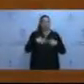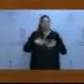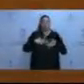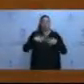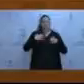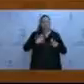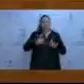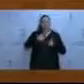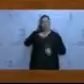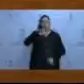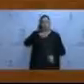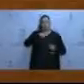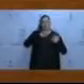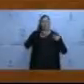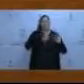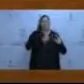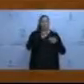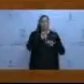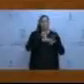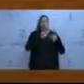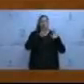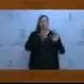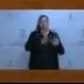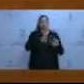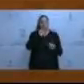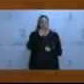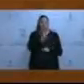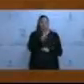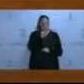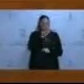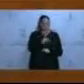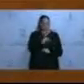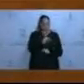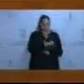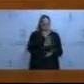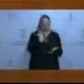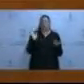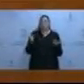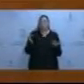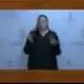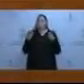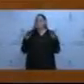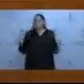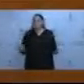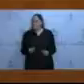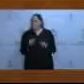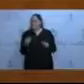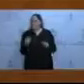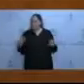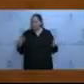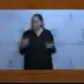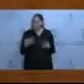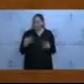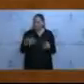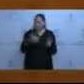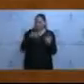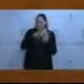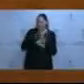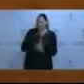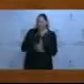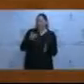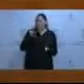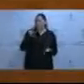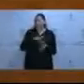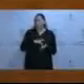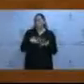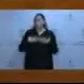de 6,8 minutos. Bien, 6 minutos, 6,8 minutos. ¿En qué hemos mejorado? Simplemente que desde que ha cambiado la titularidad de la